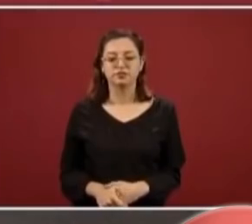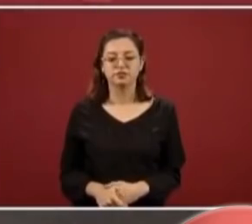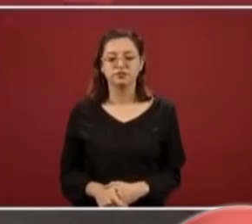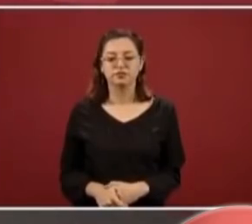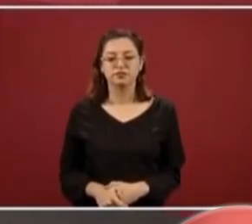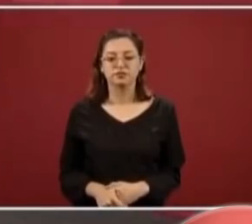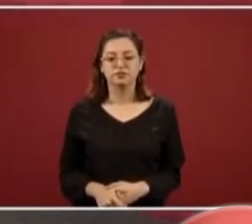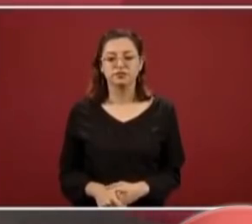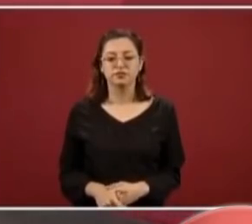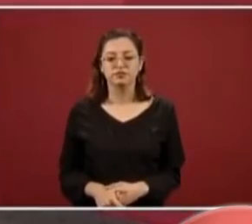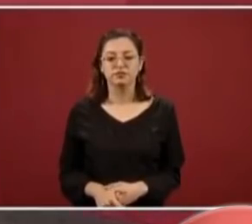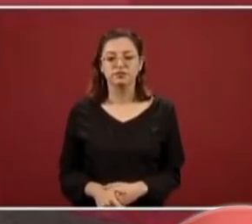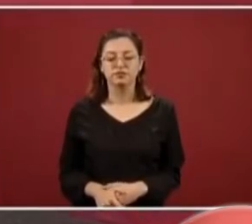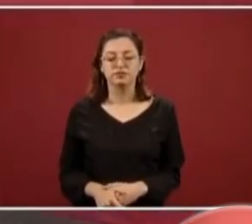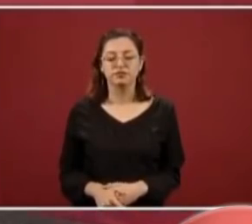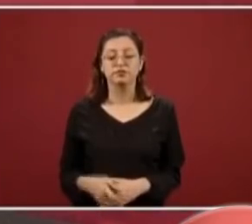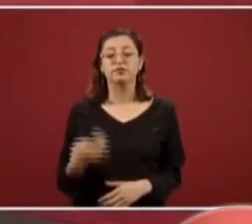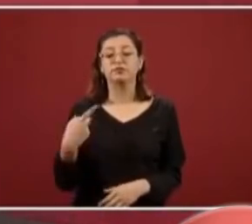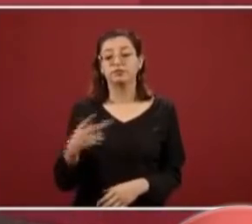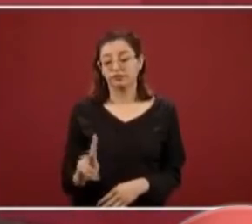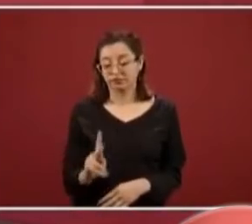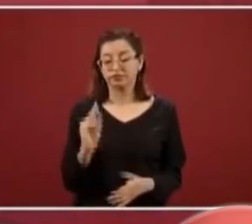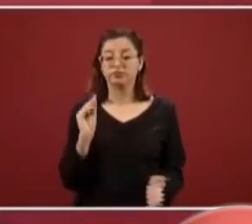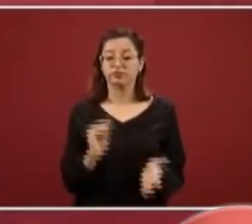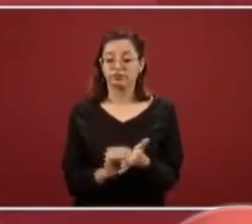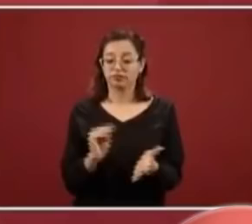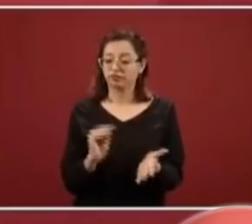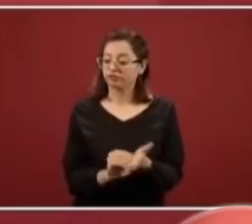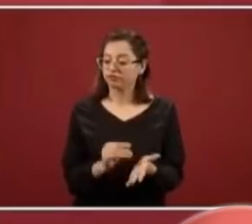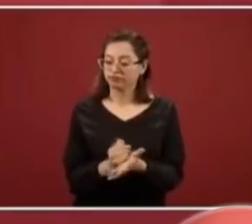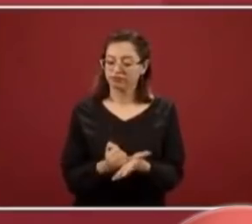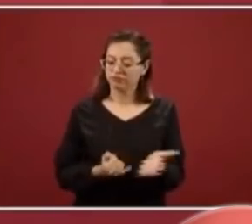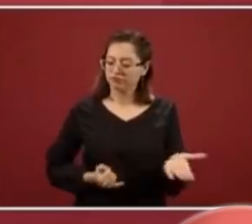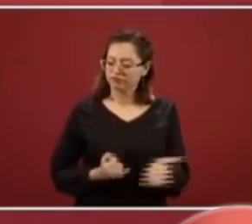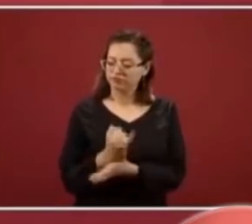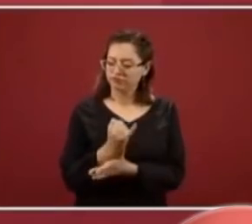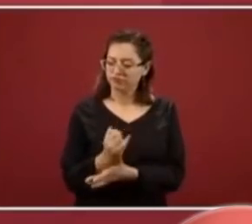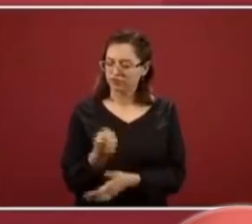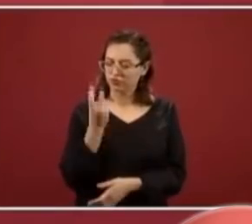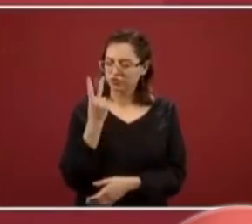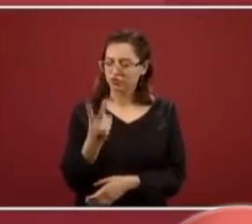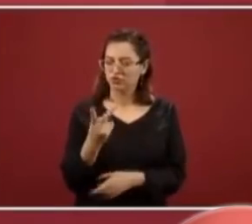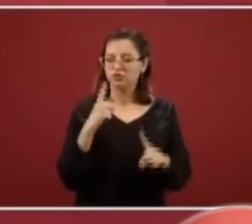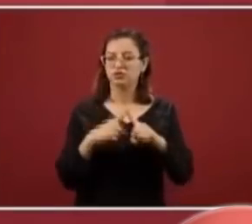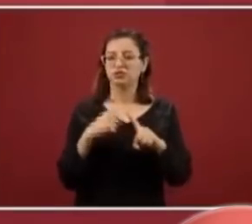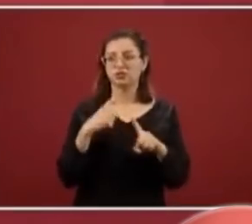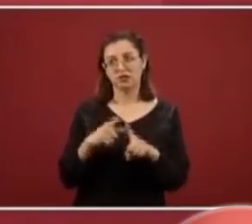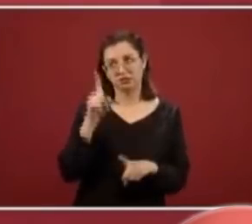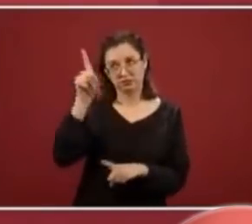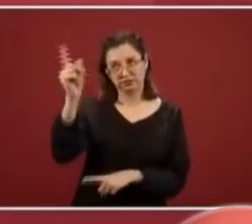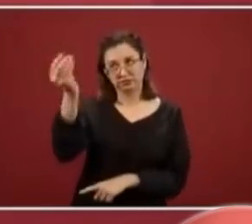los dos, y se habla que la decisión la tomaron en Chapultepec,